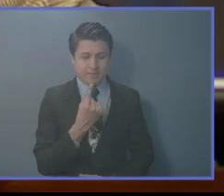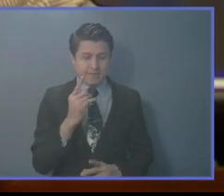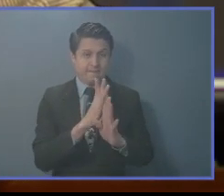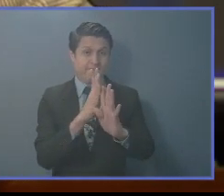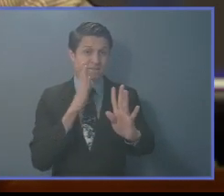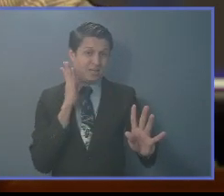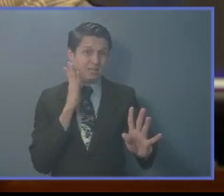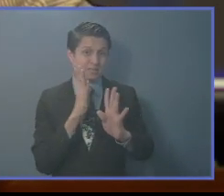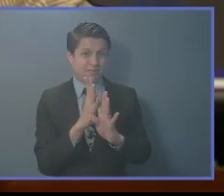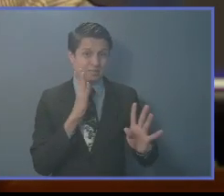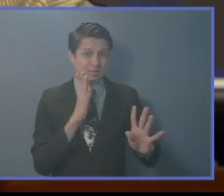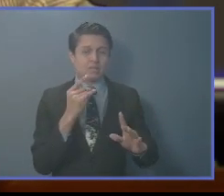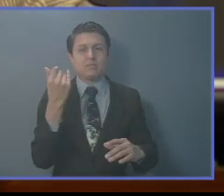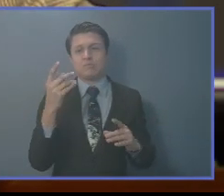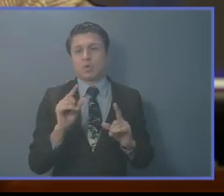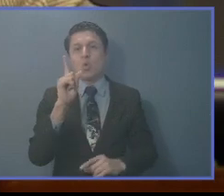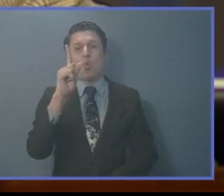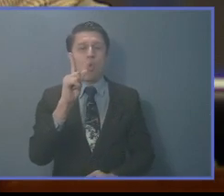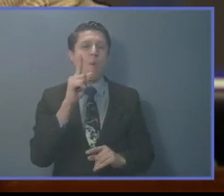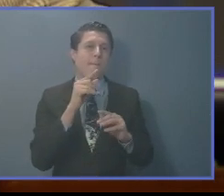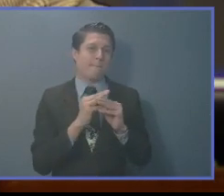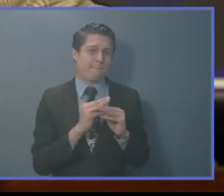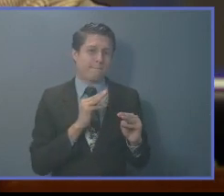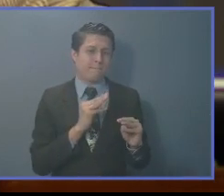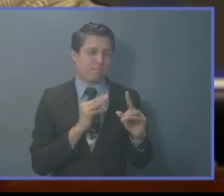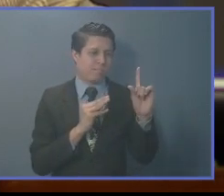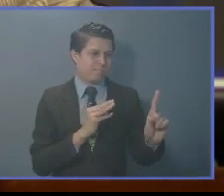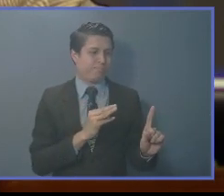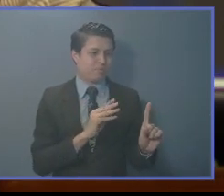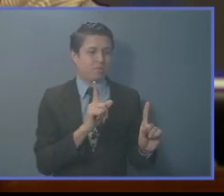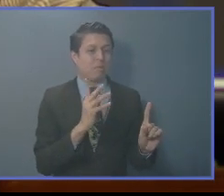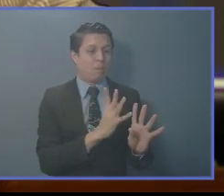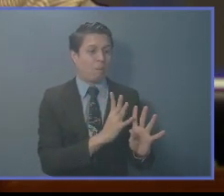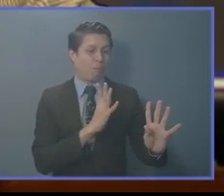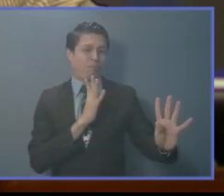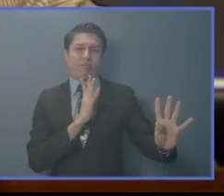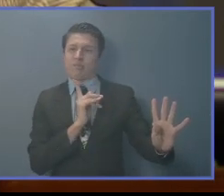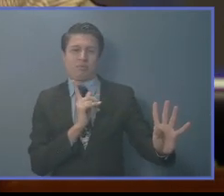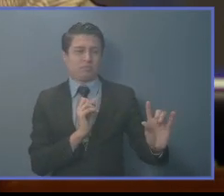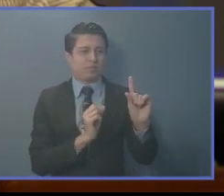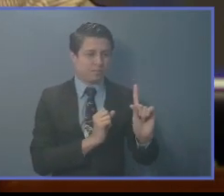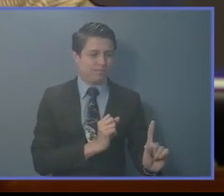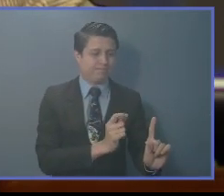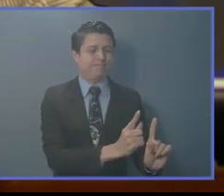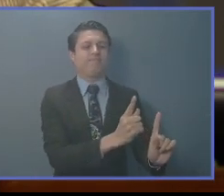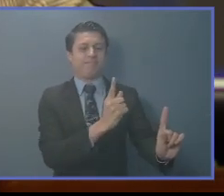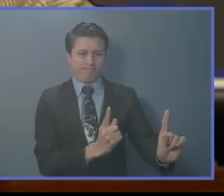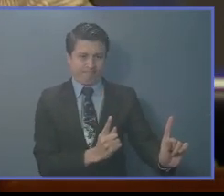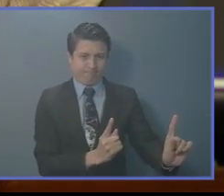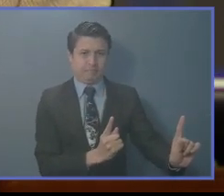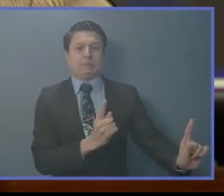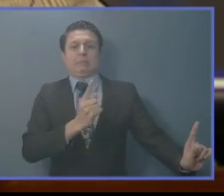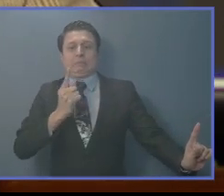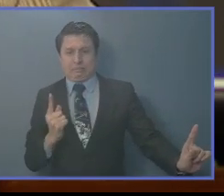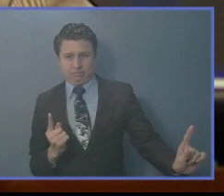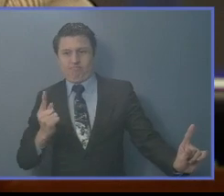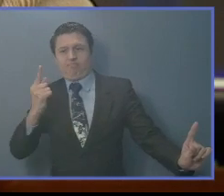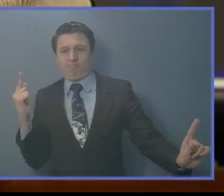las instalaciones deben guardar la distancia entre ellas de no menor de 2 metros. Esta medida debe ser controlada por un colaborador designado por la